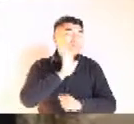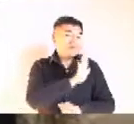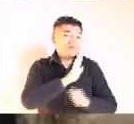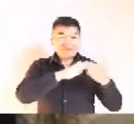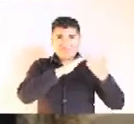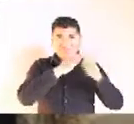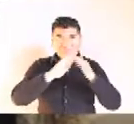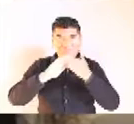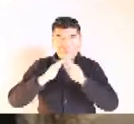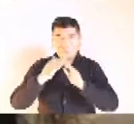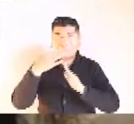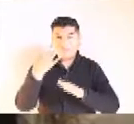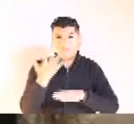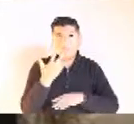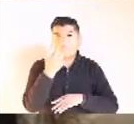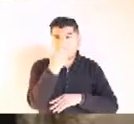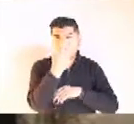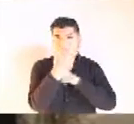encontramos tres momentos: